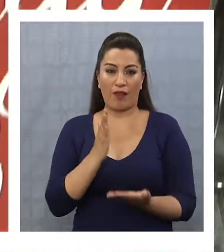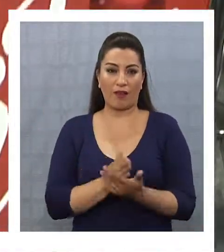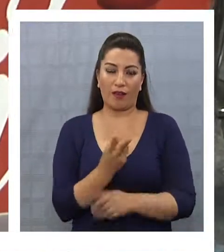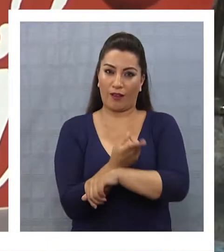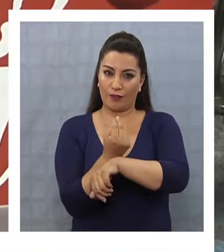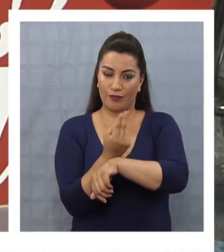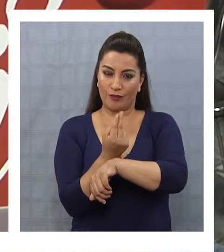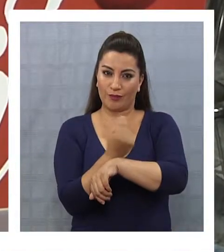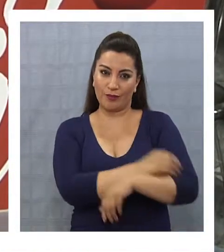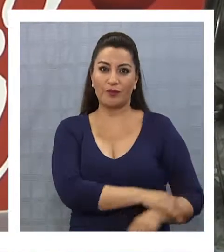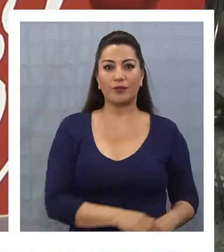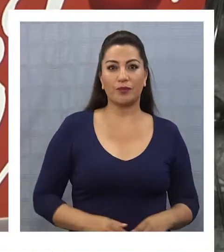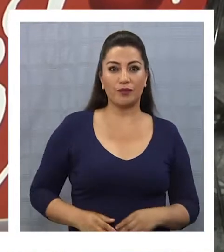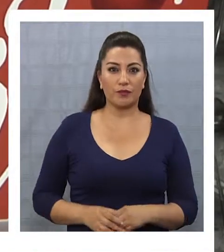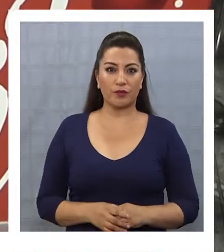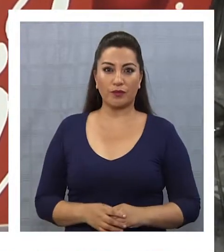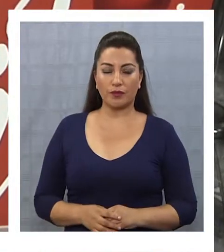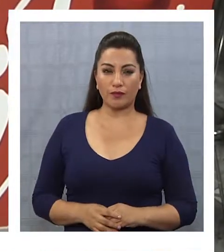del día.